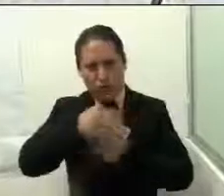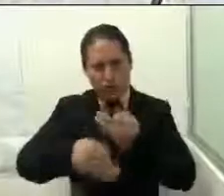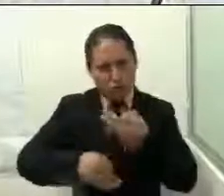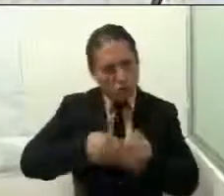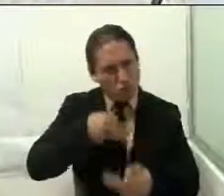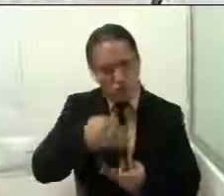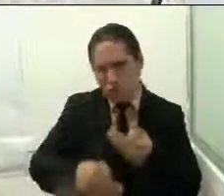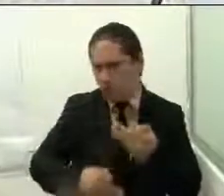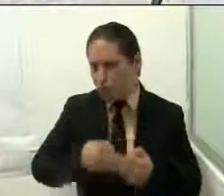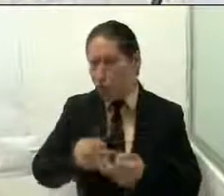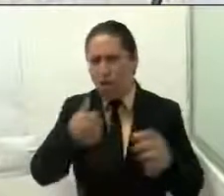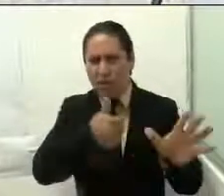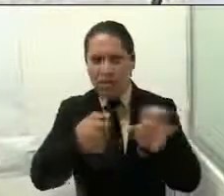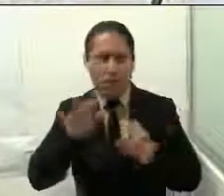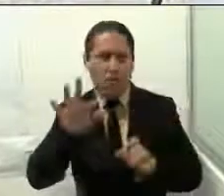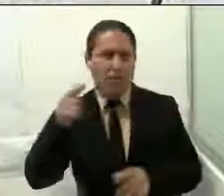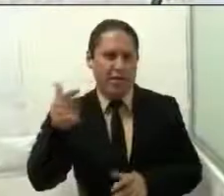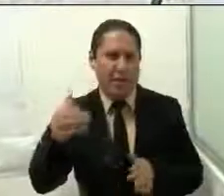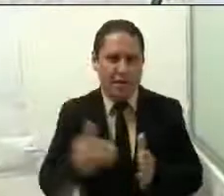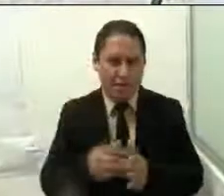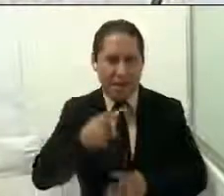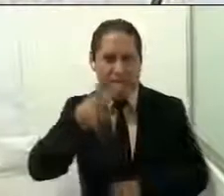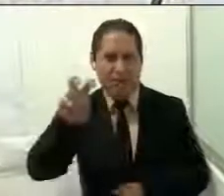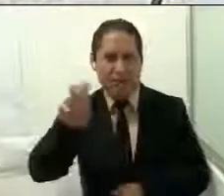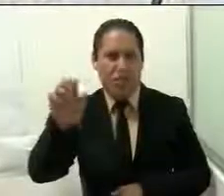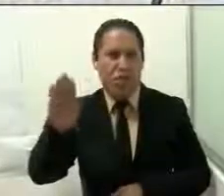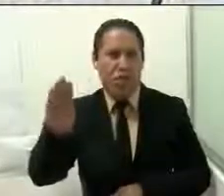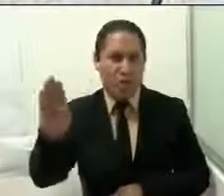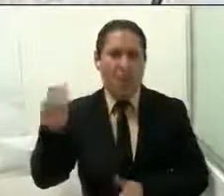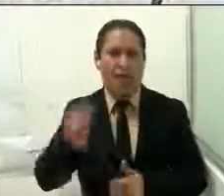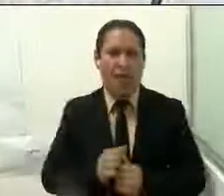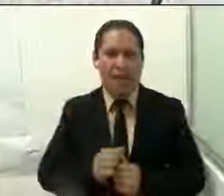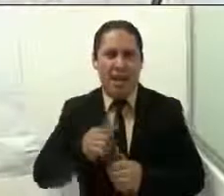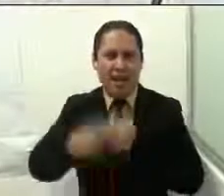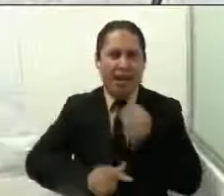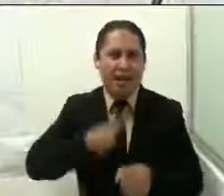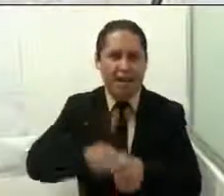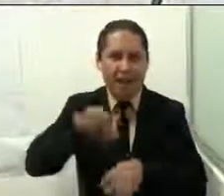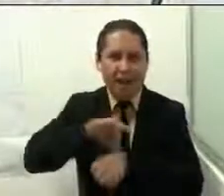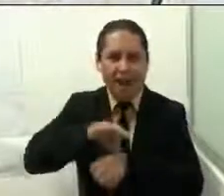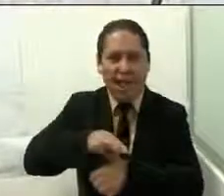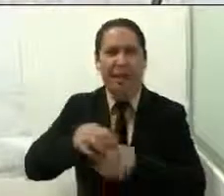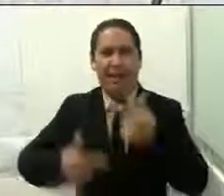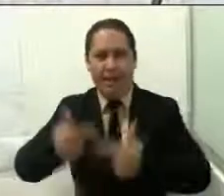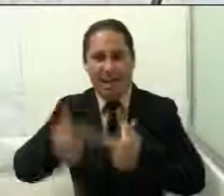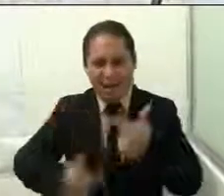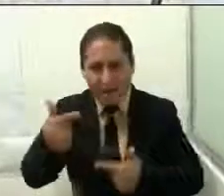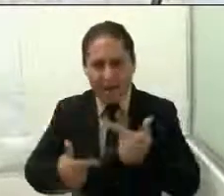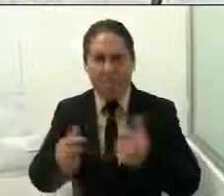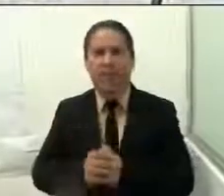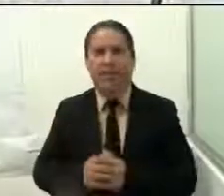600 57.290 bovinos para carne y leche ovinos caprinos